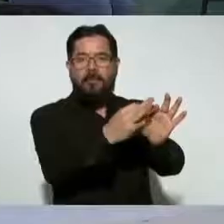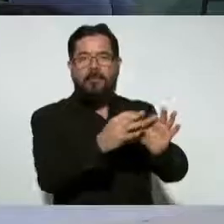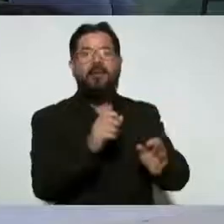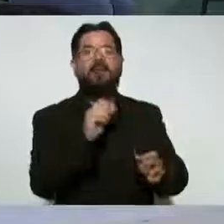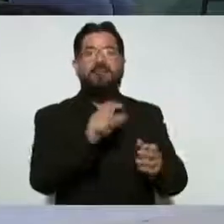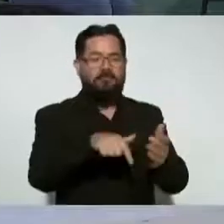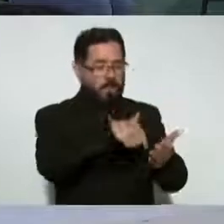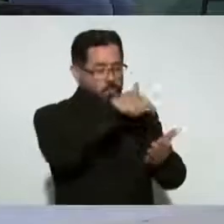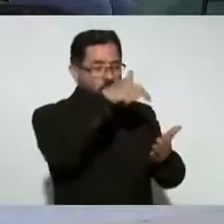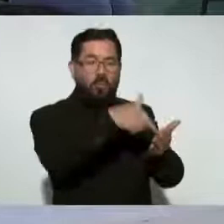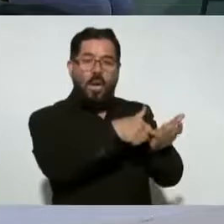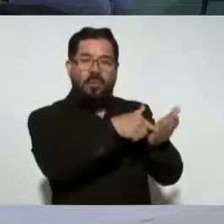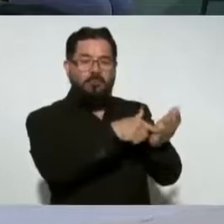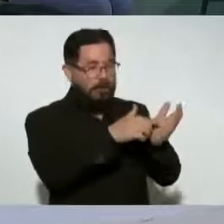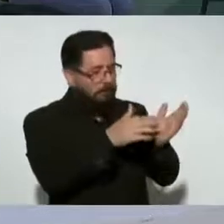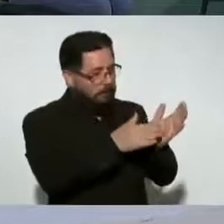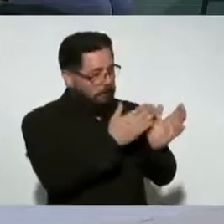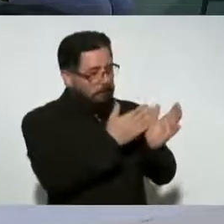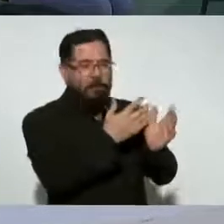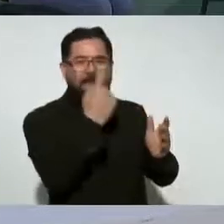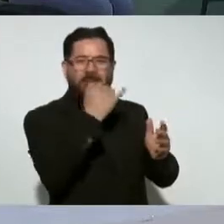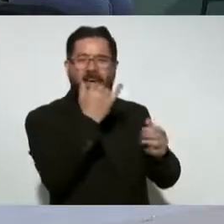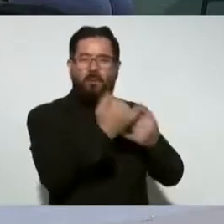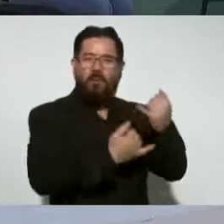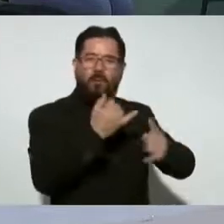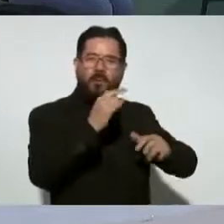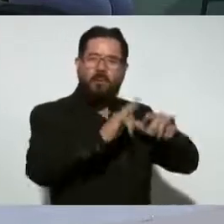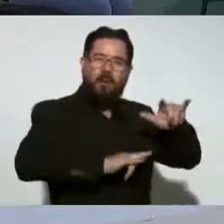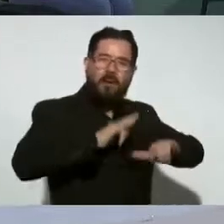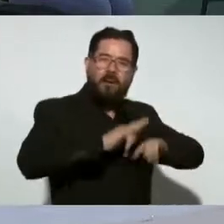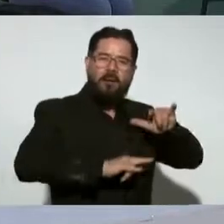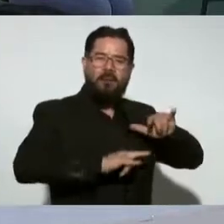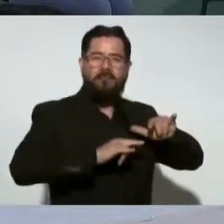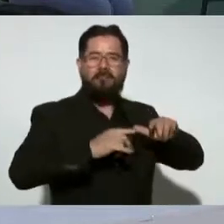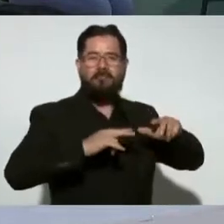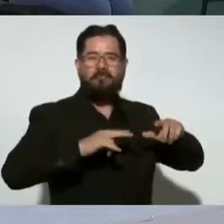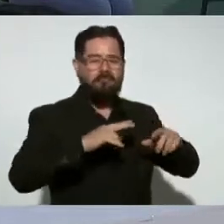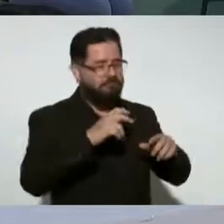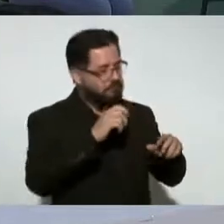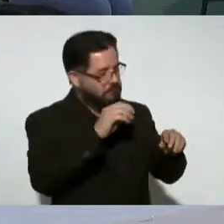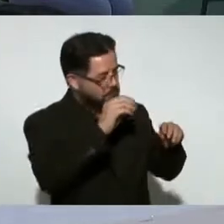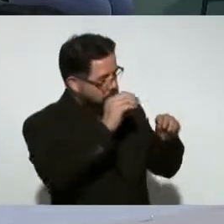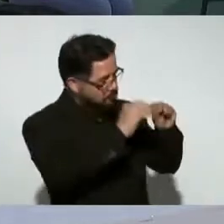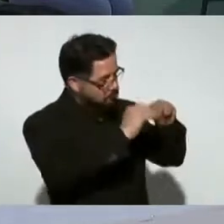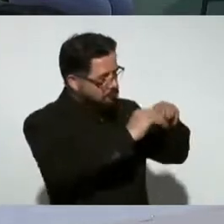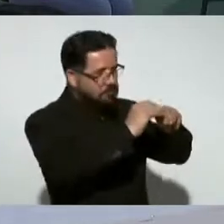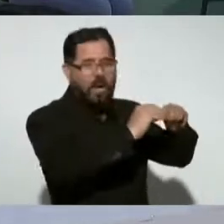espacios de recreación. Se están